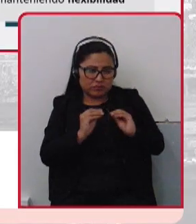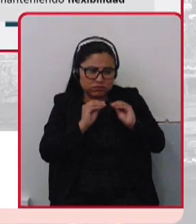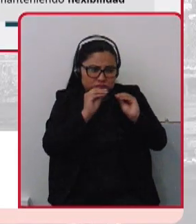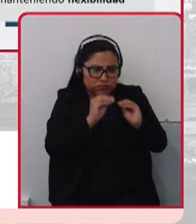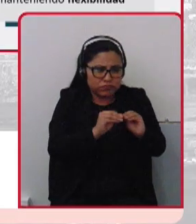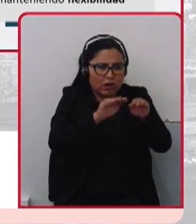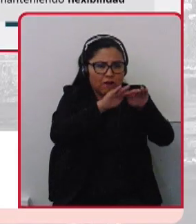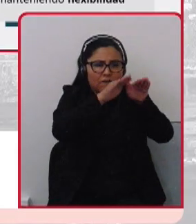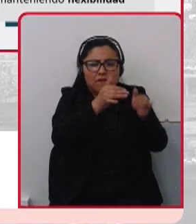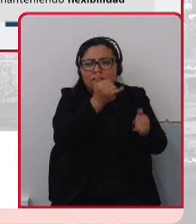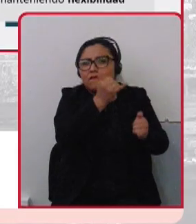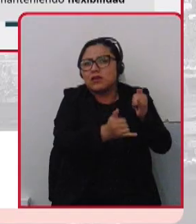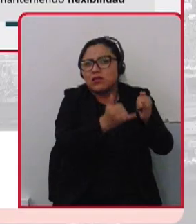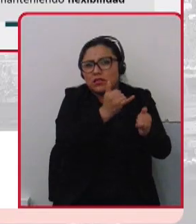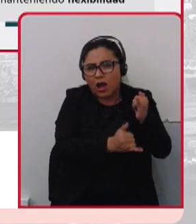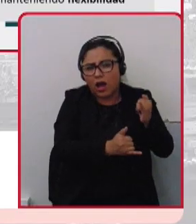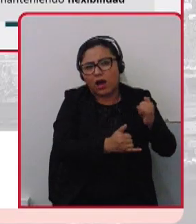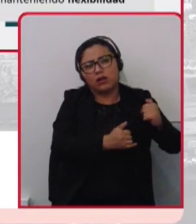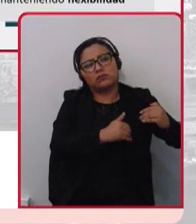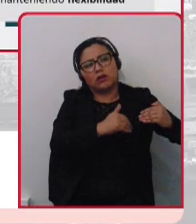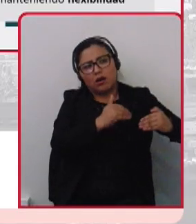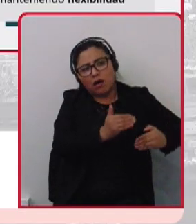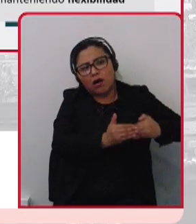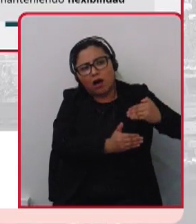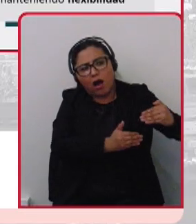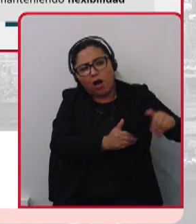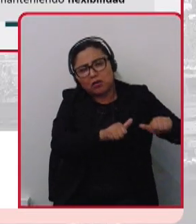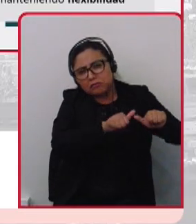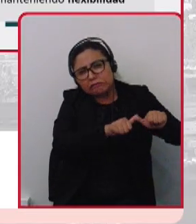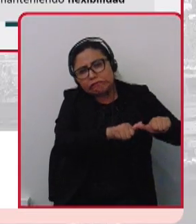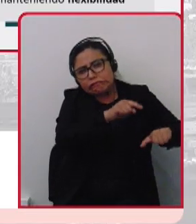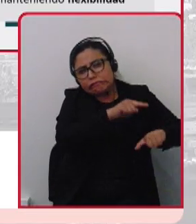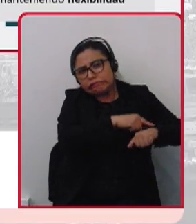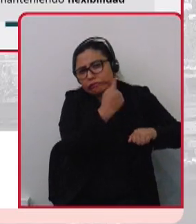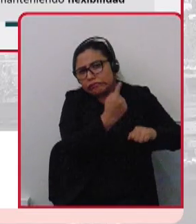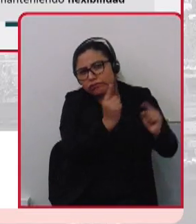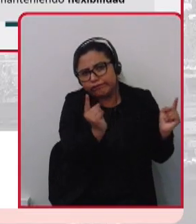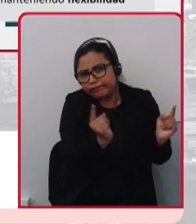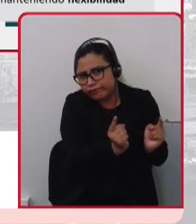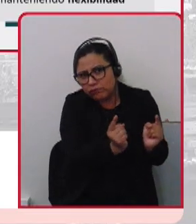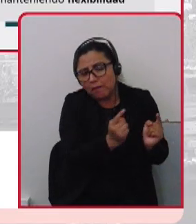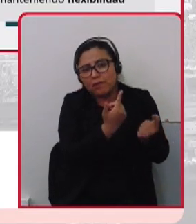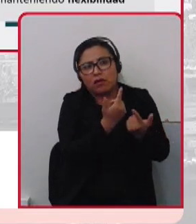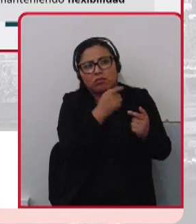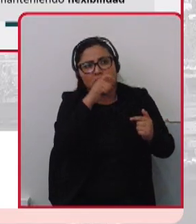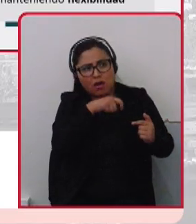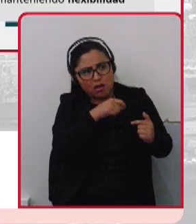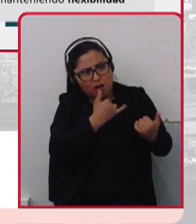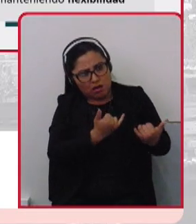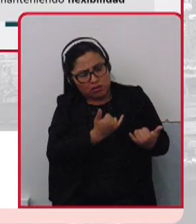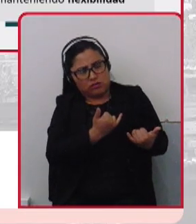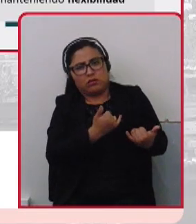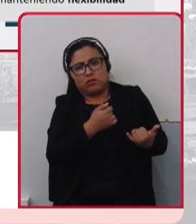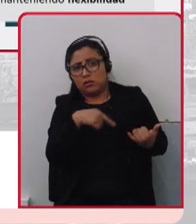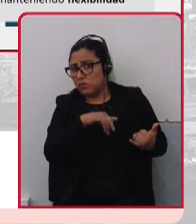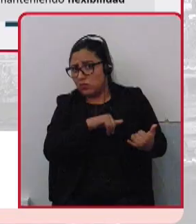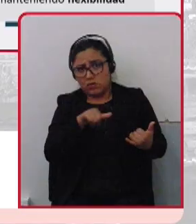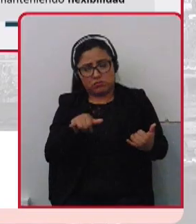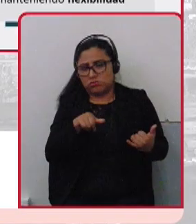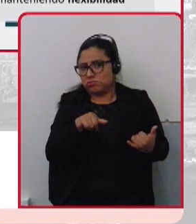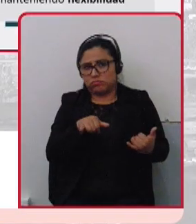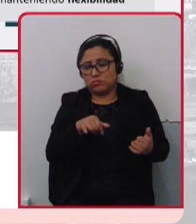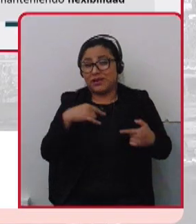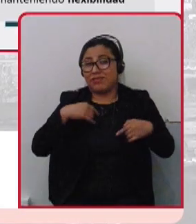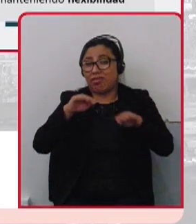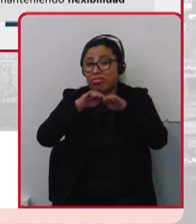paredes finales o en fases que duren cierta cantidad de periodos, lo que no necesariamente vamos a tener en este caso. El